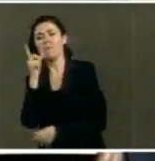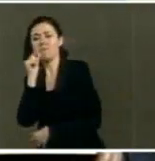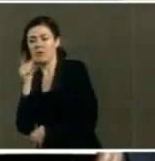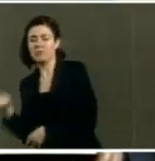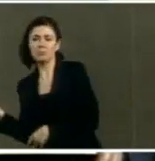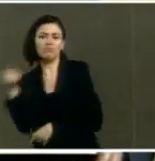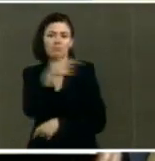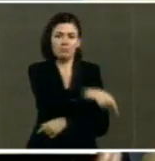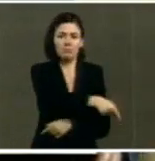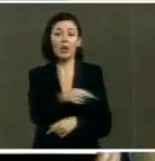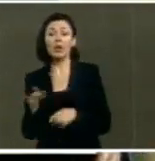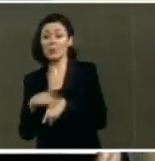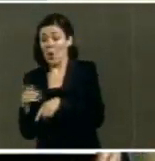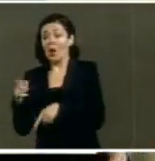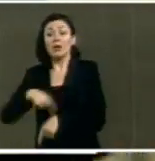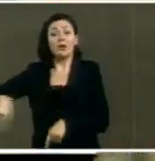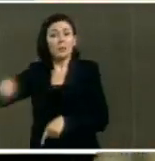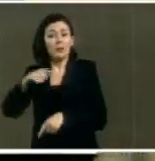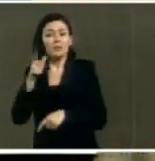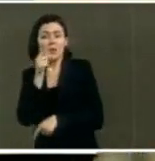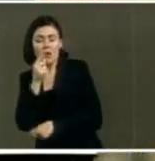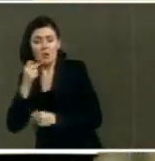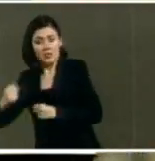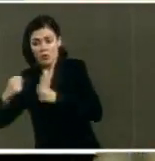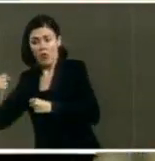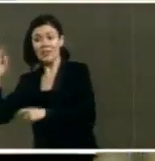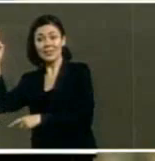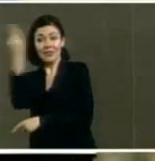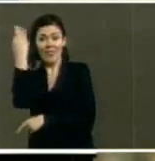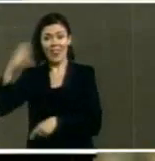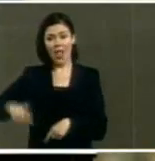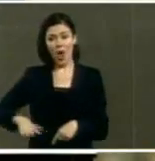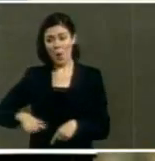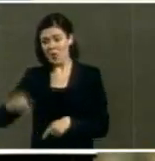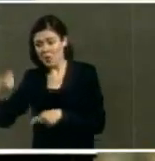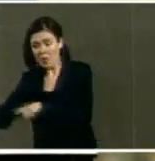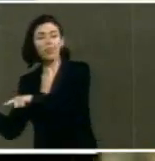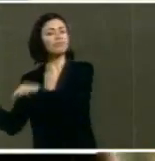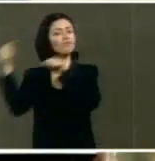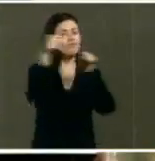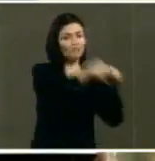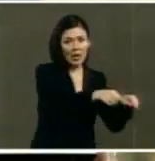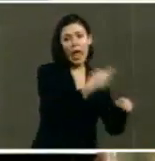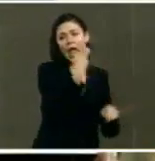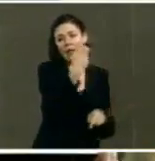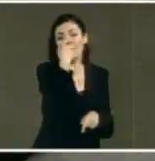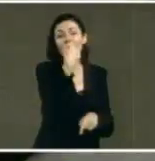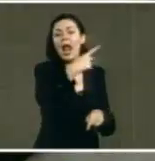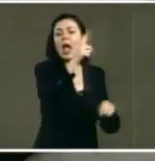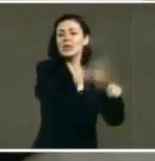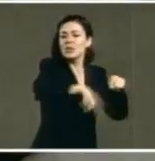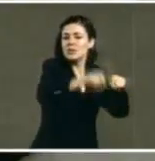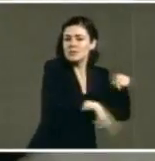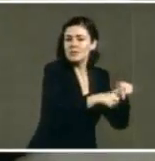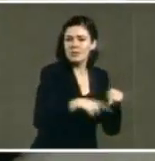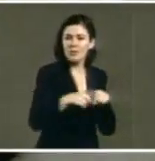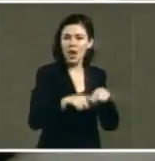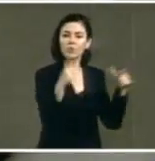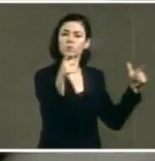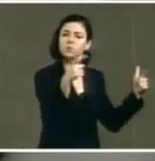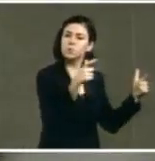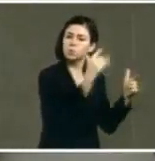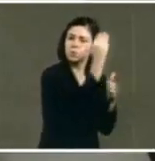la presencia de las fuerzas federales no es parte del problema, sino parte de la solución. Y quiero